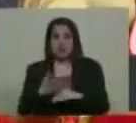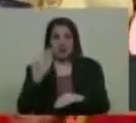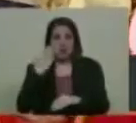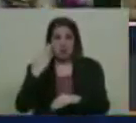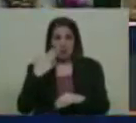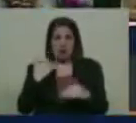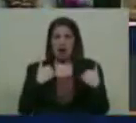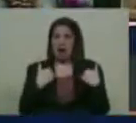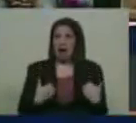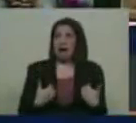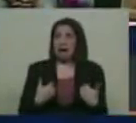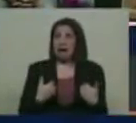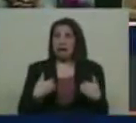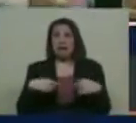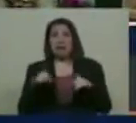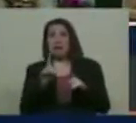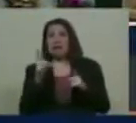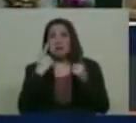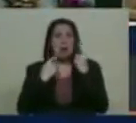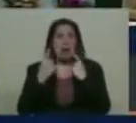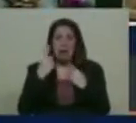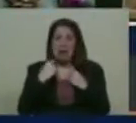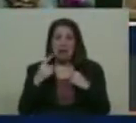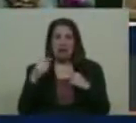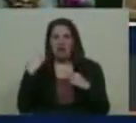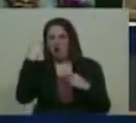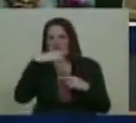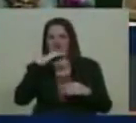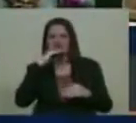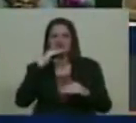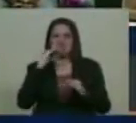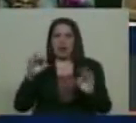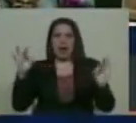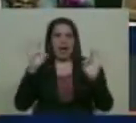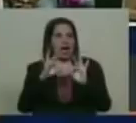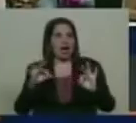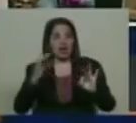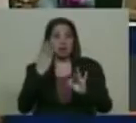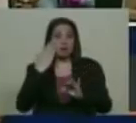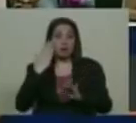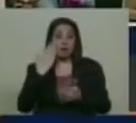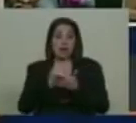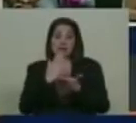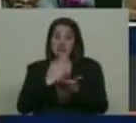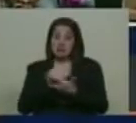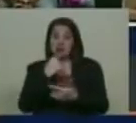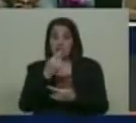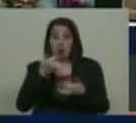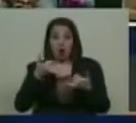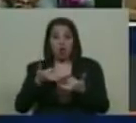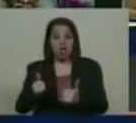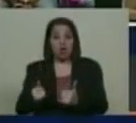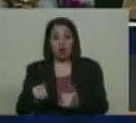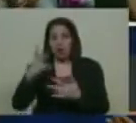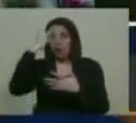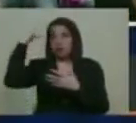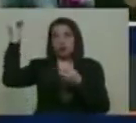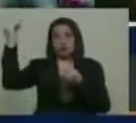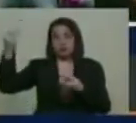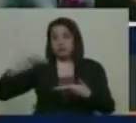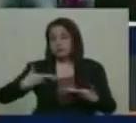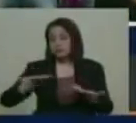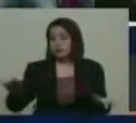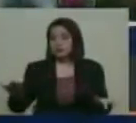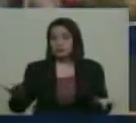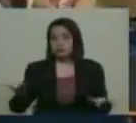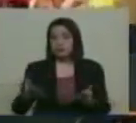entregó, mi mamá nunca puso una mala cara, mi mamá siempre dijo: hijos, Dios proveerá. Dios